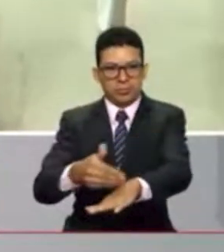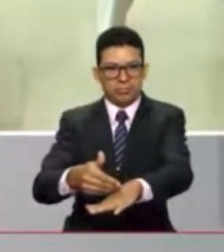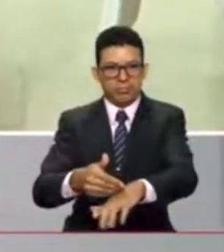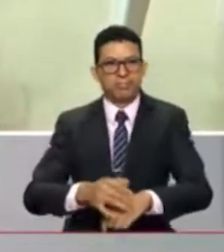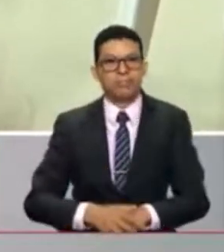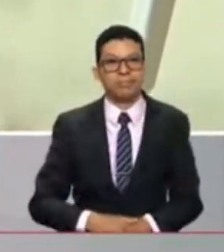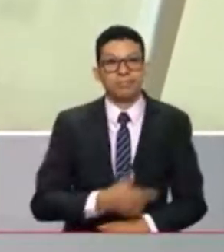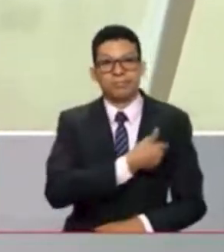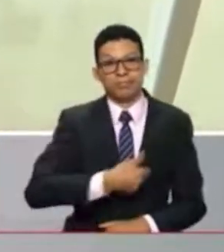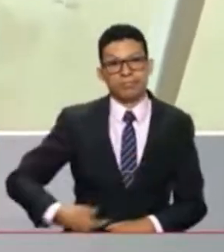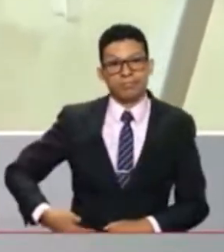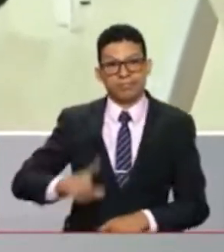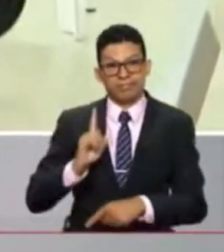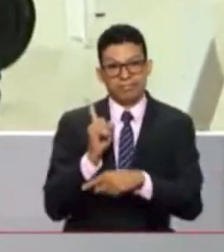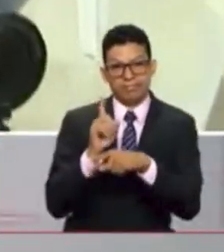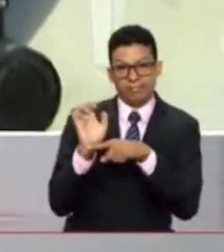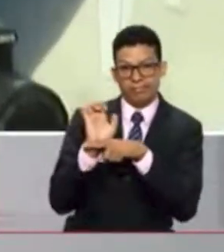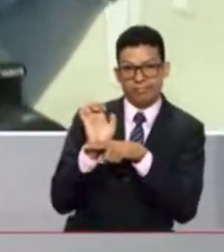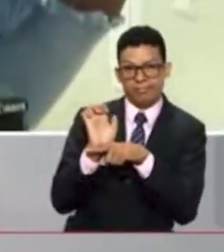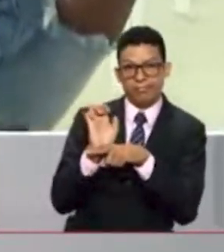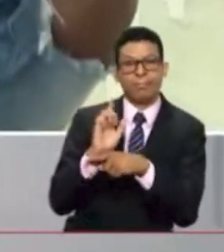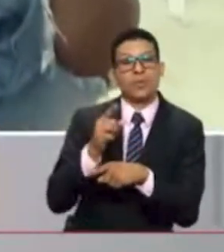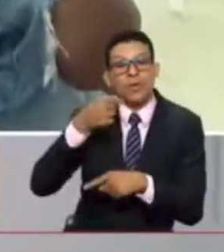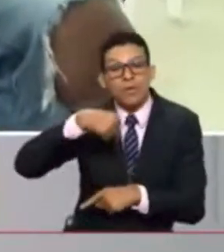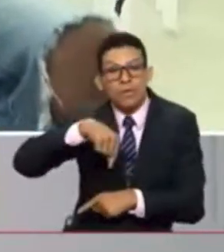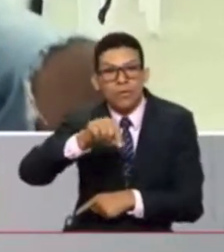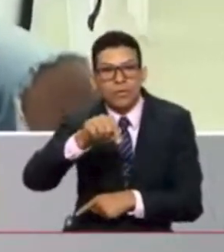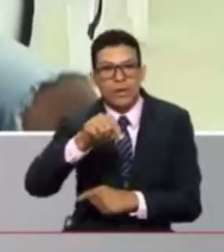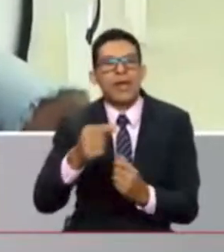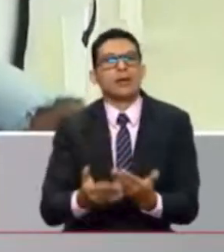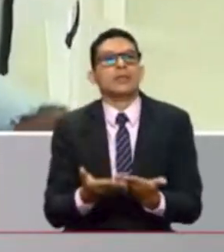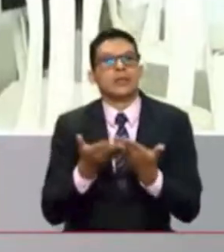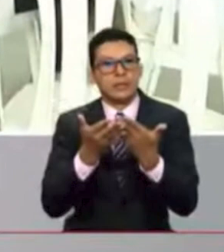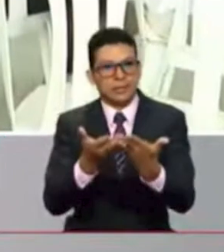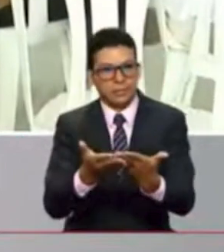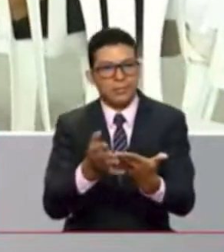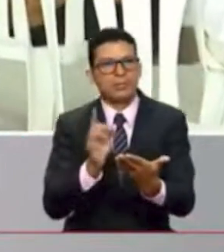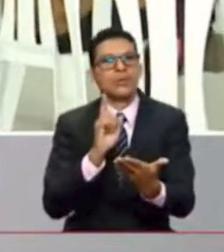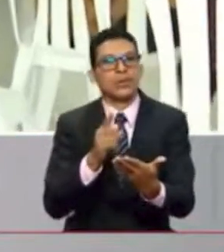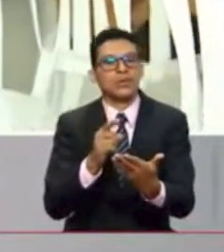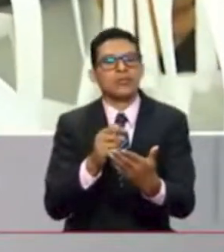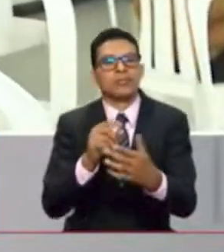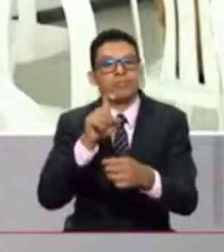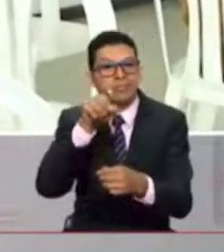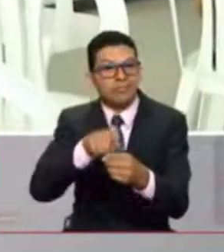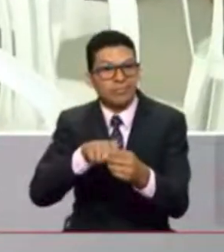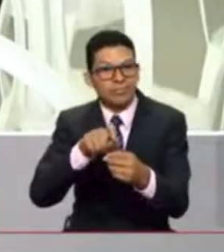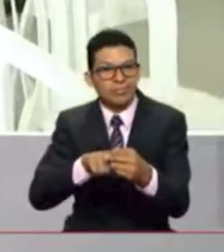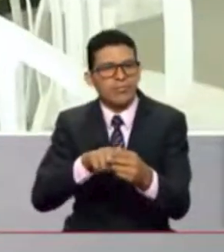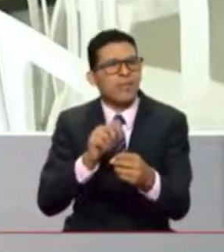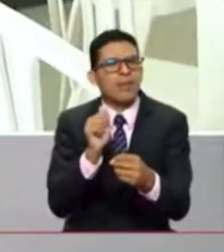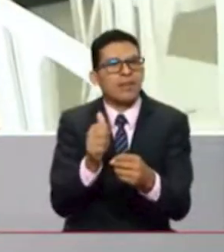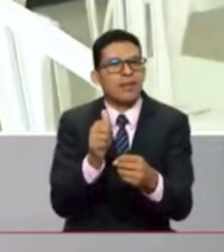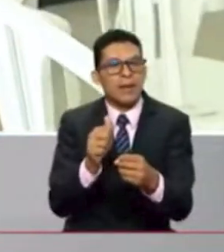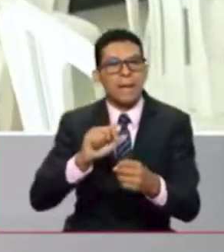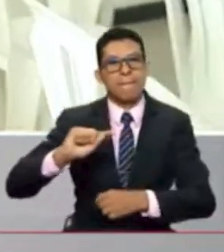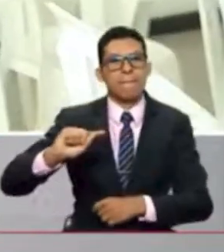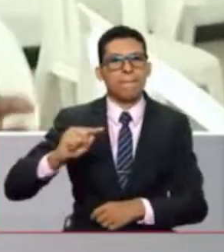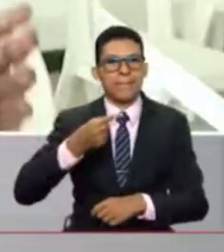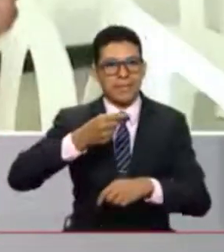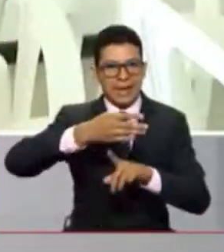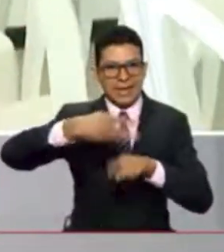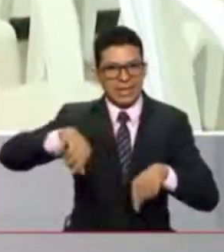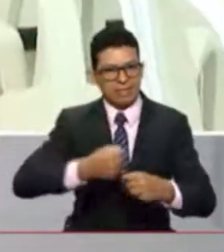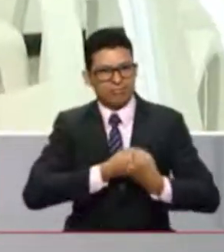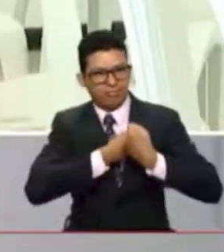El presidente de la entidad señaló, además, que próximamente entregará unidades productivas a integrantes de la autodenominada primera línea para